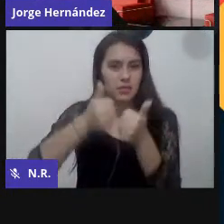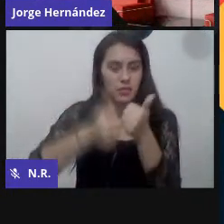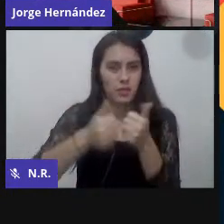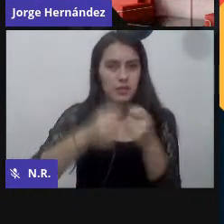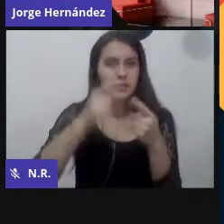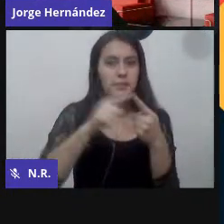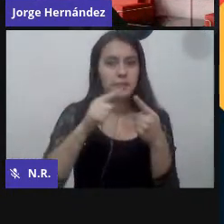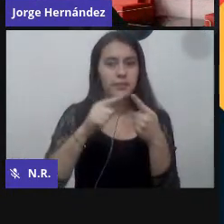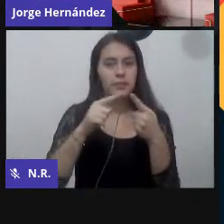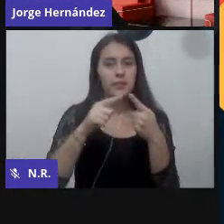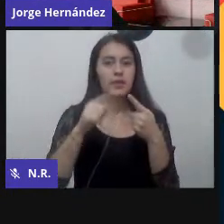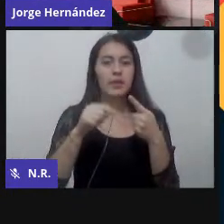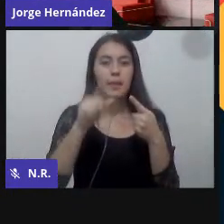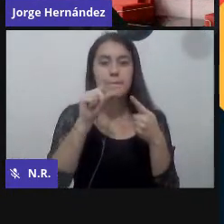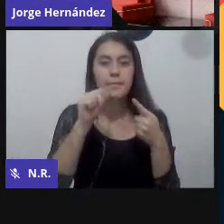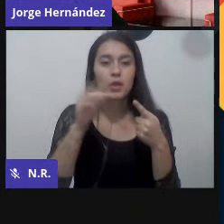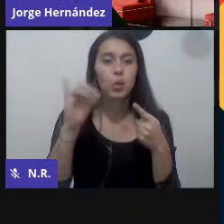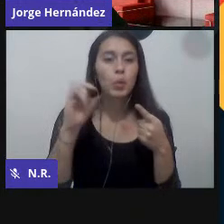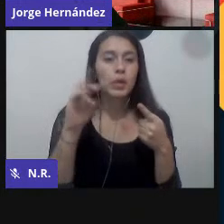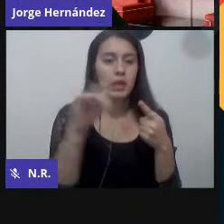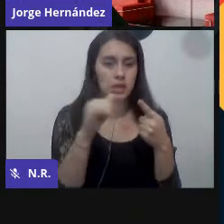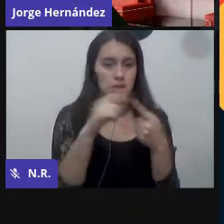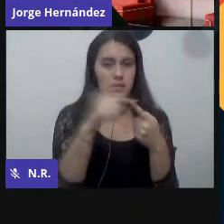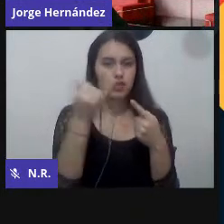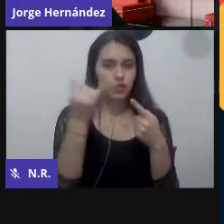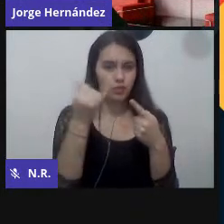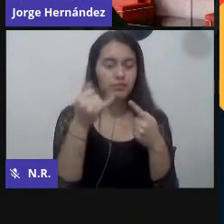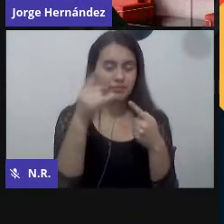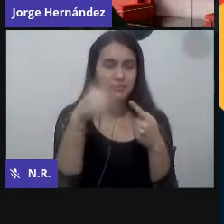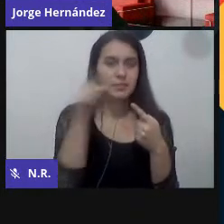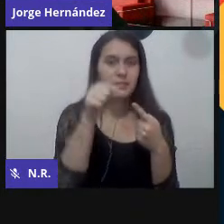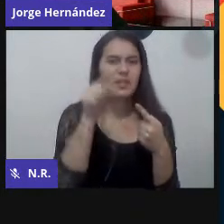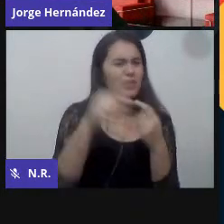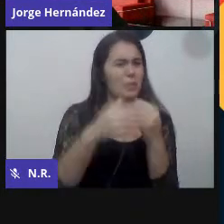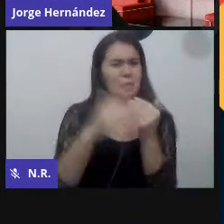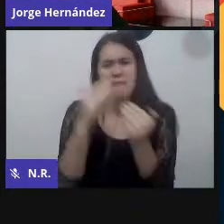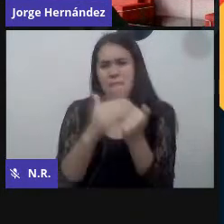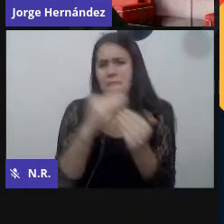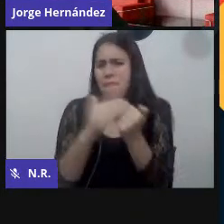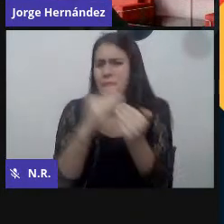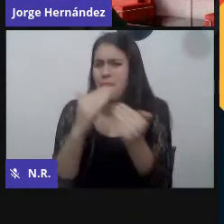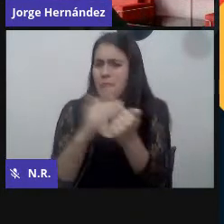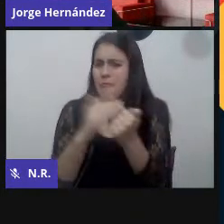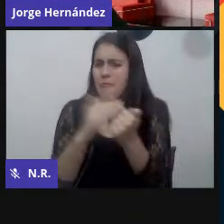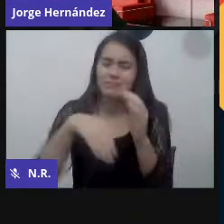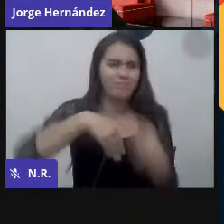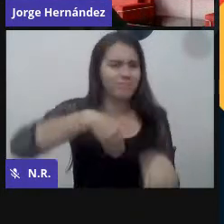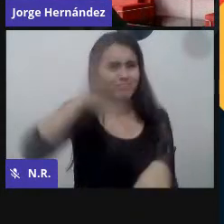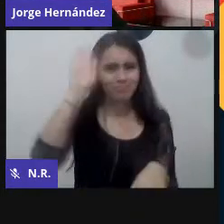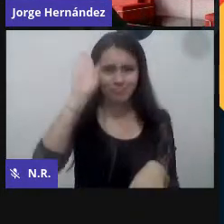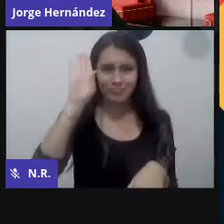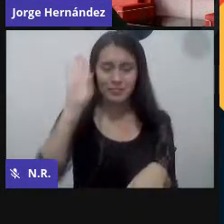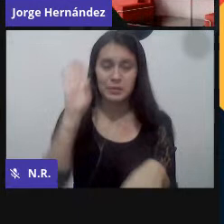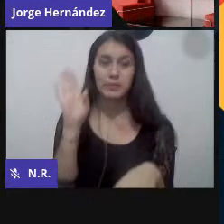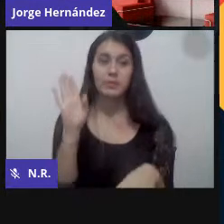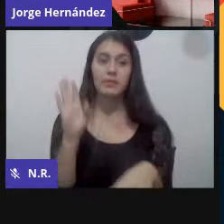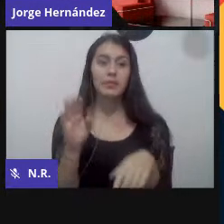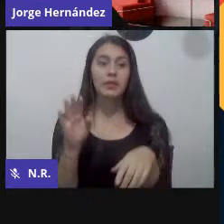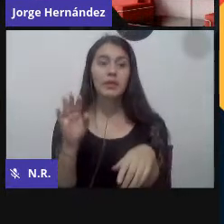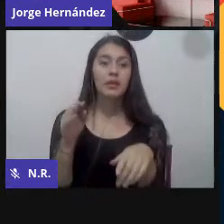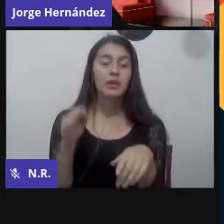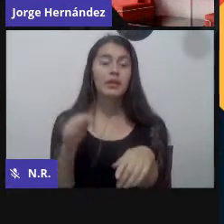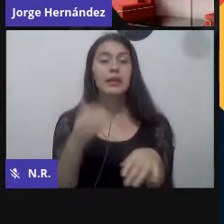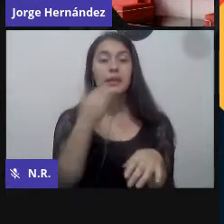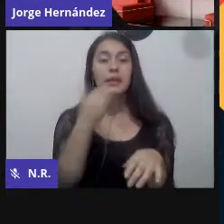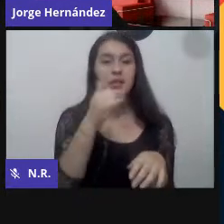voy a mencionar la próxima, que es una forma mucho más sencilla, o en este caso solo se concentra en lo que es hacer